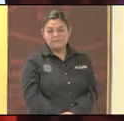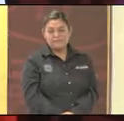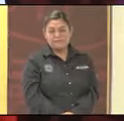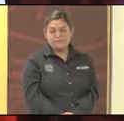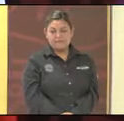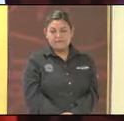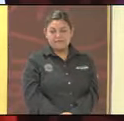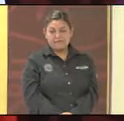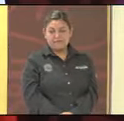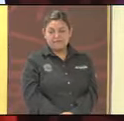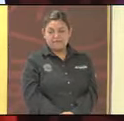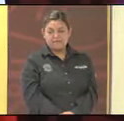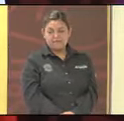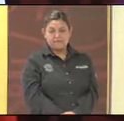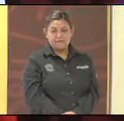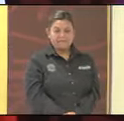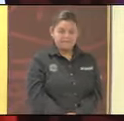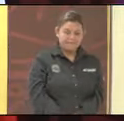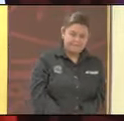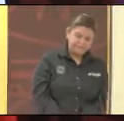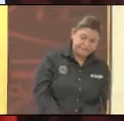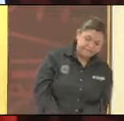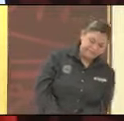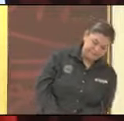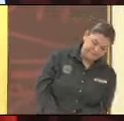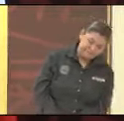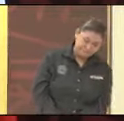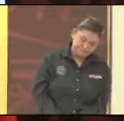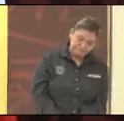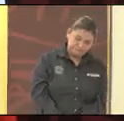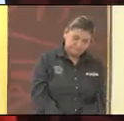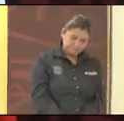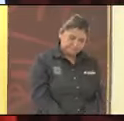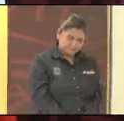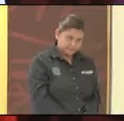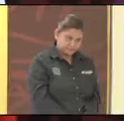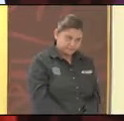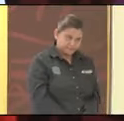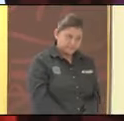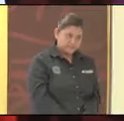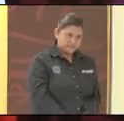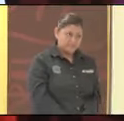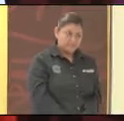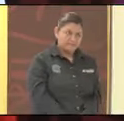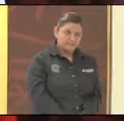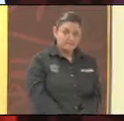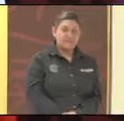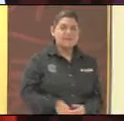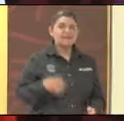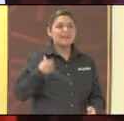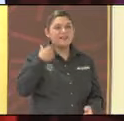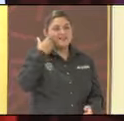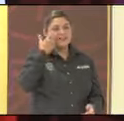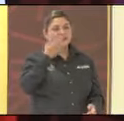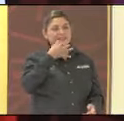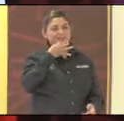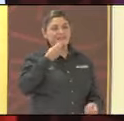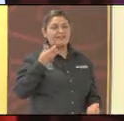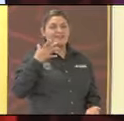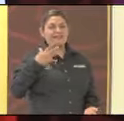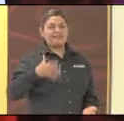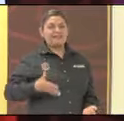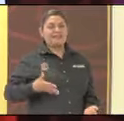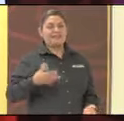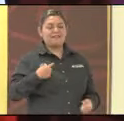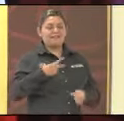Se las quiero leer, porque la verdad que eso me llena de mucho orgullo. Que nos estén considerando así de esa